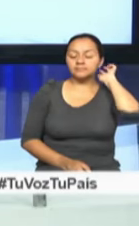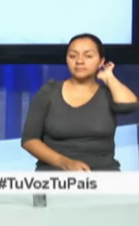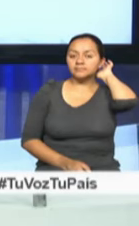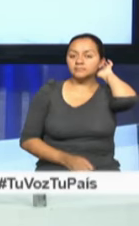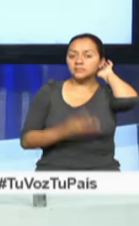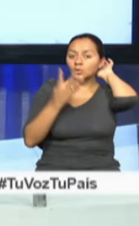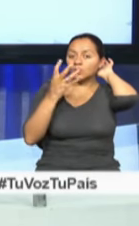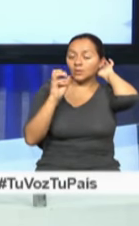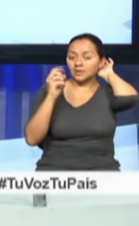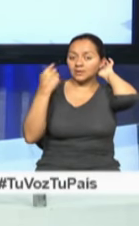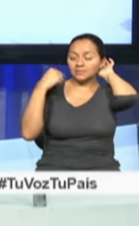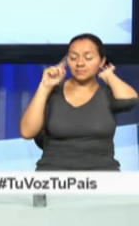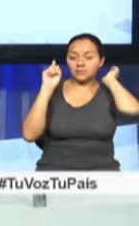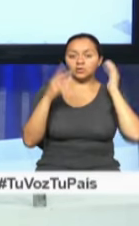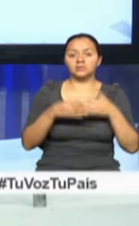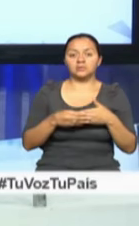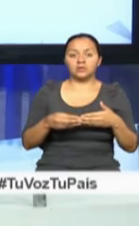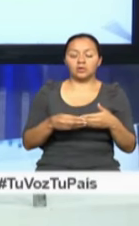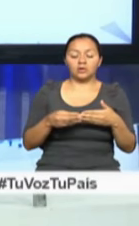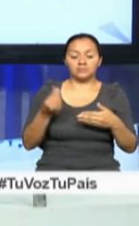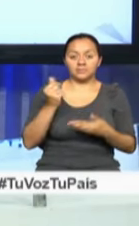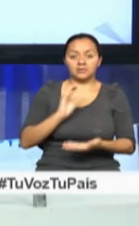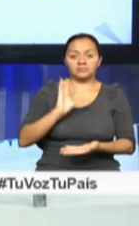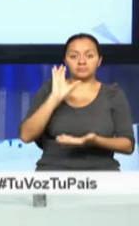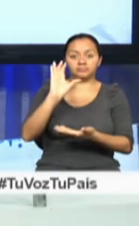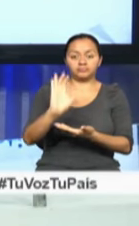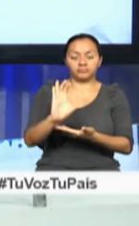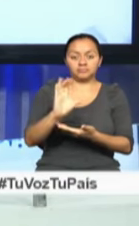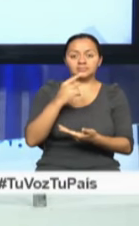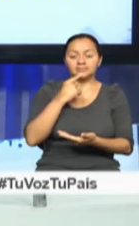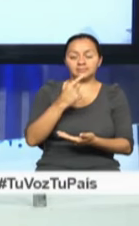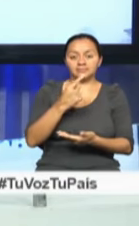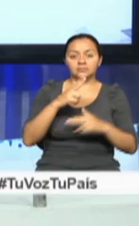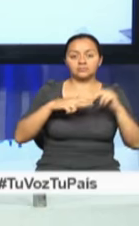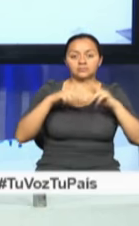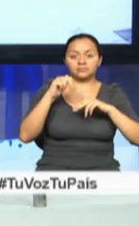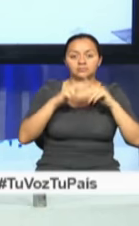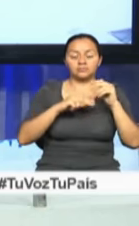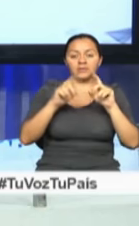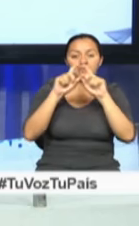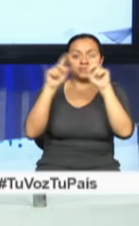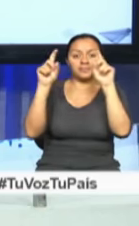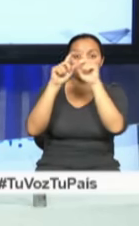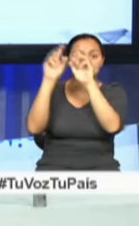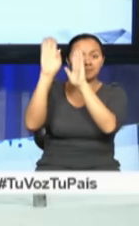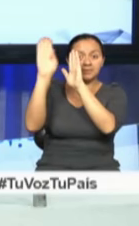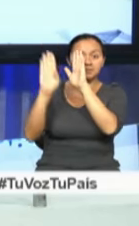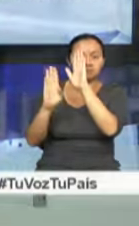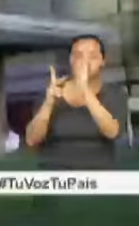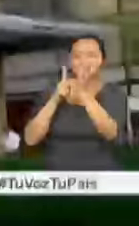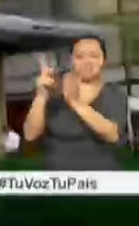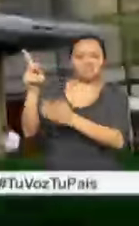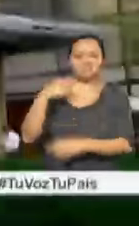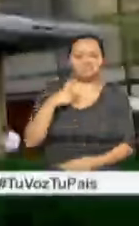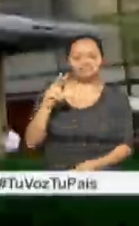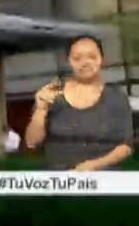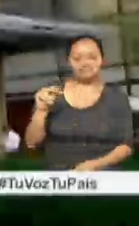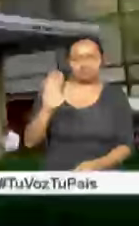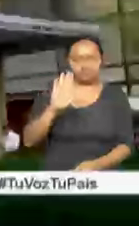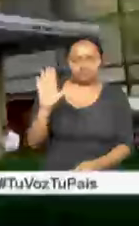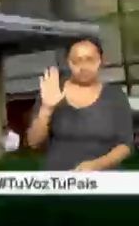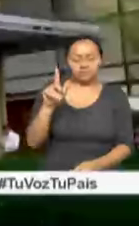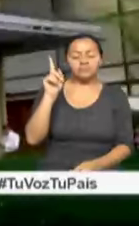40 millones de dólares es el monto que se dejará de pagar a la constructora brasileña Odebrecht. La Fiscalía General